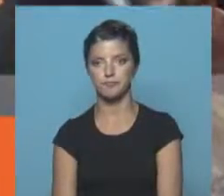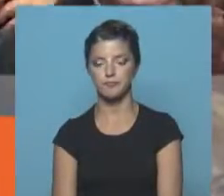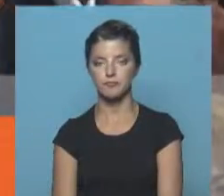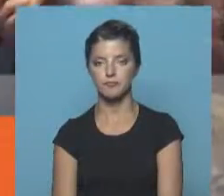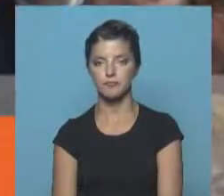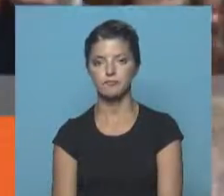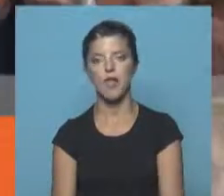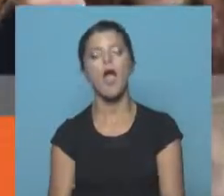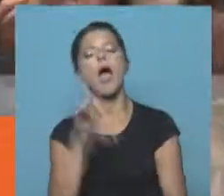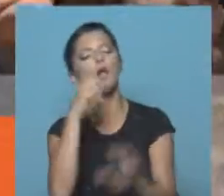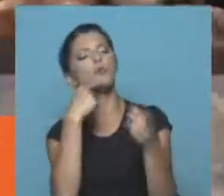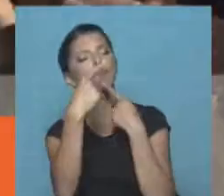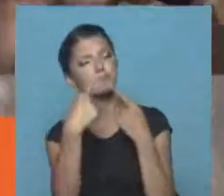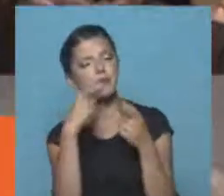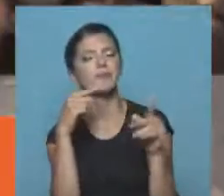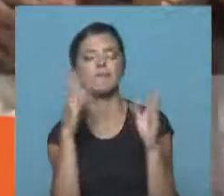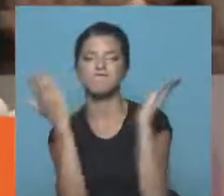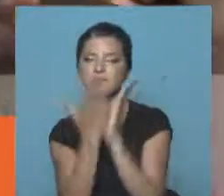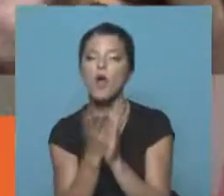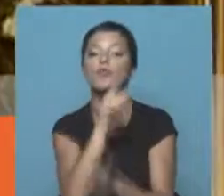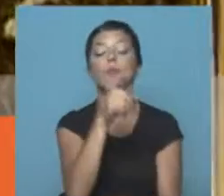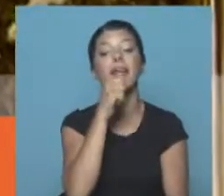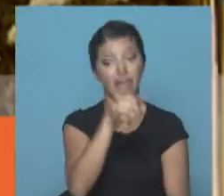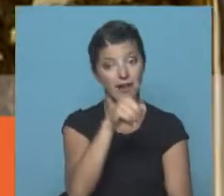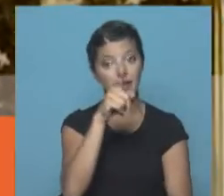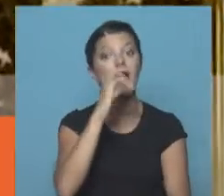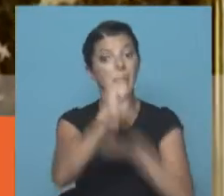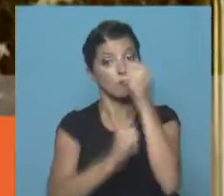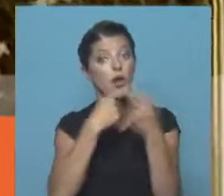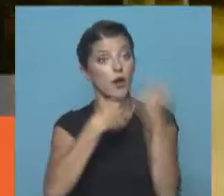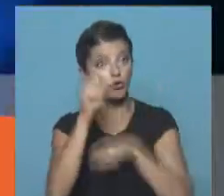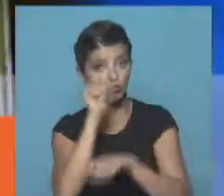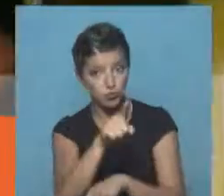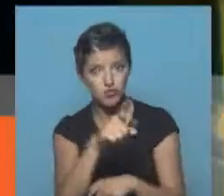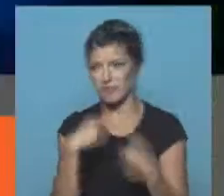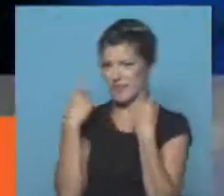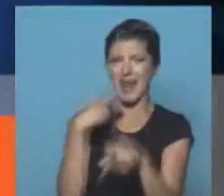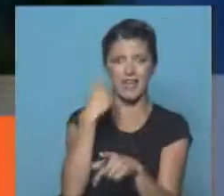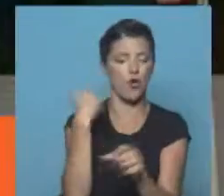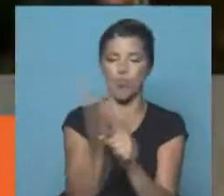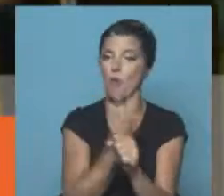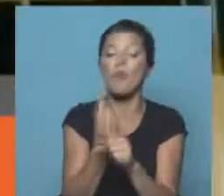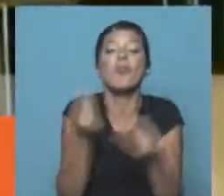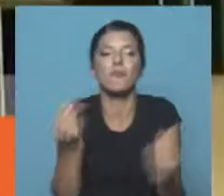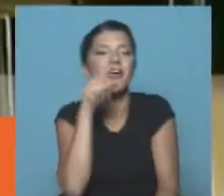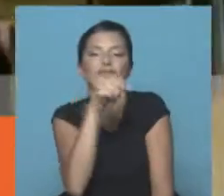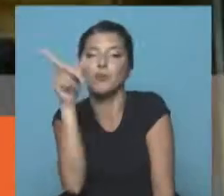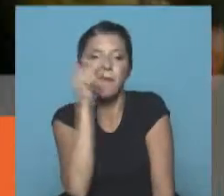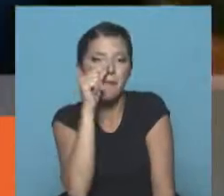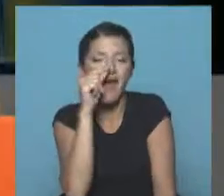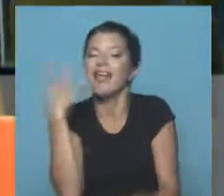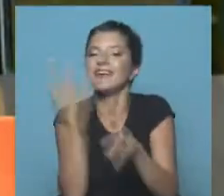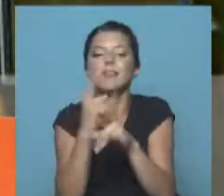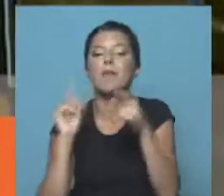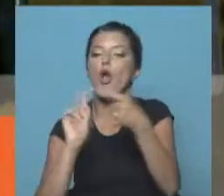Se le cuestiona, entre otras cosas, que delegue la marcha de sus negocios en sus hijos, toda vez que como padre mantendrá un